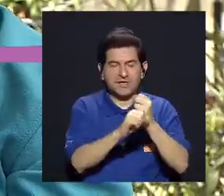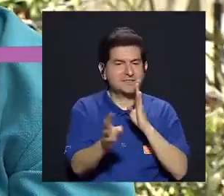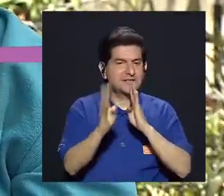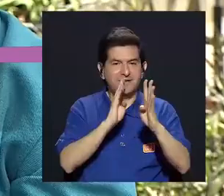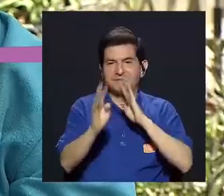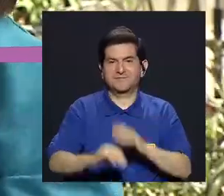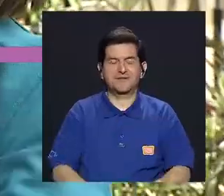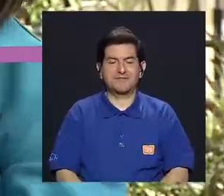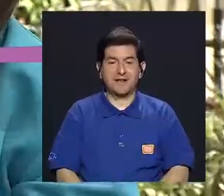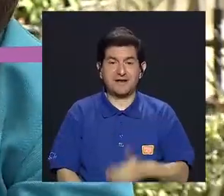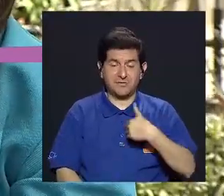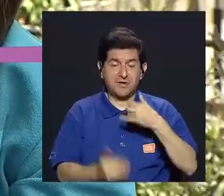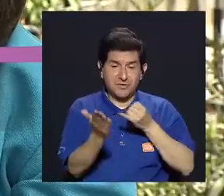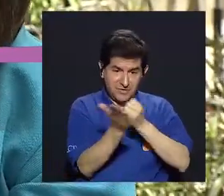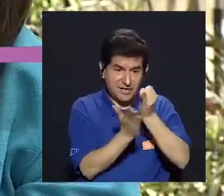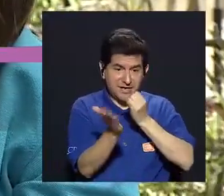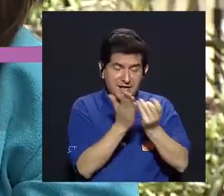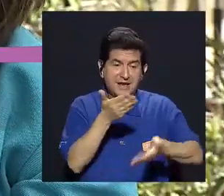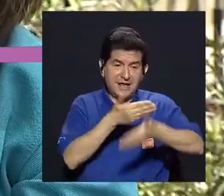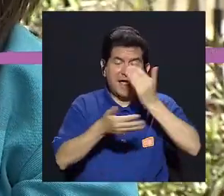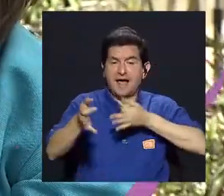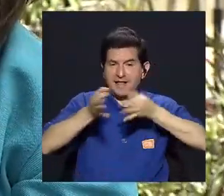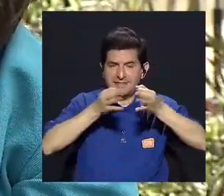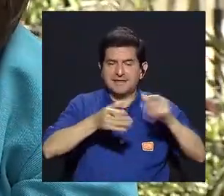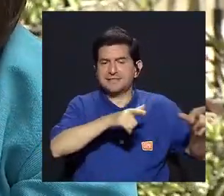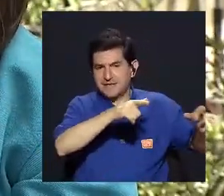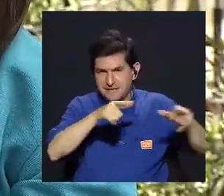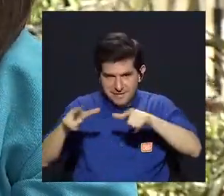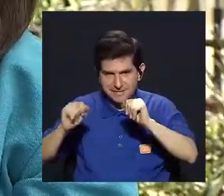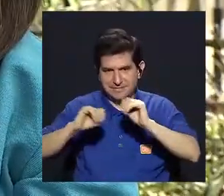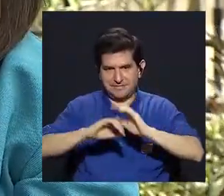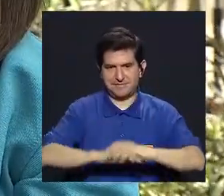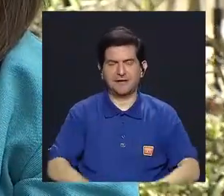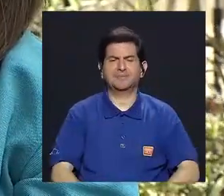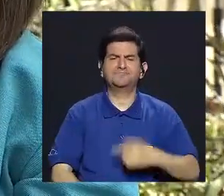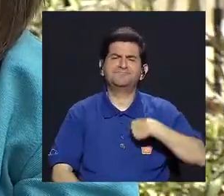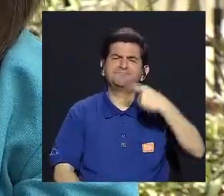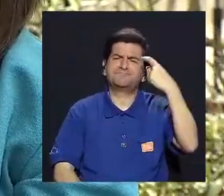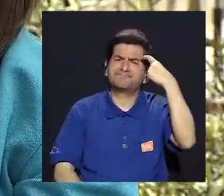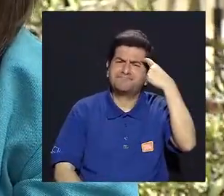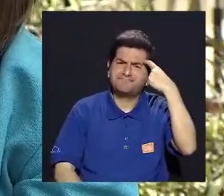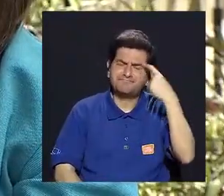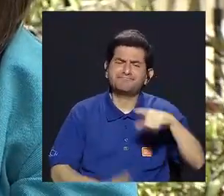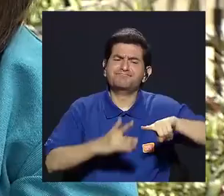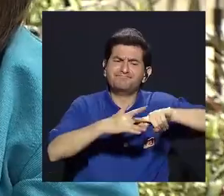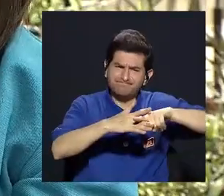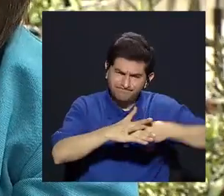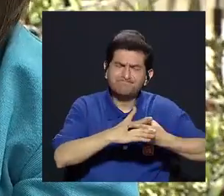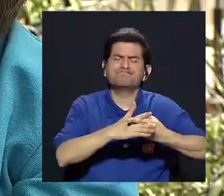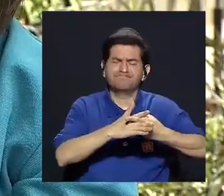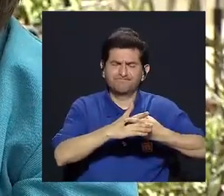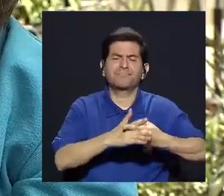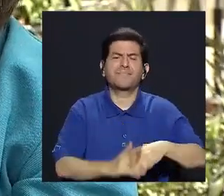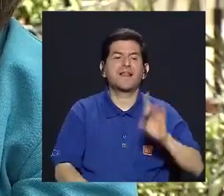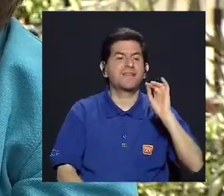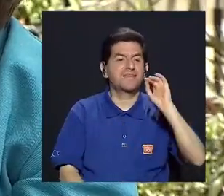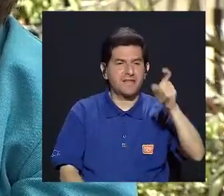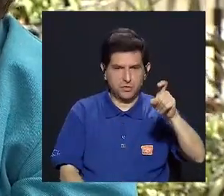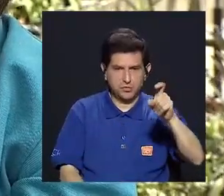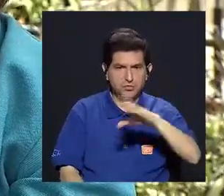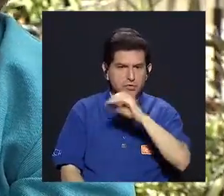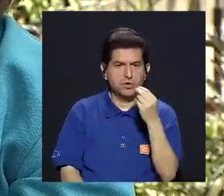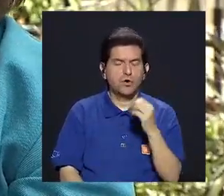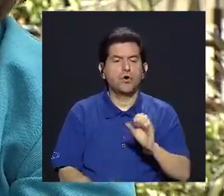cuando tengamos esa investigación que les comentaba un poco ya lista yo pienso que si hay que empezar por hacer un diagnóstico